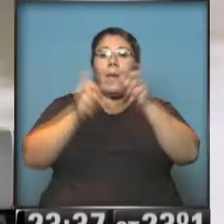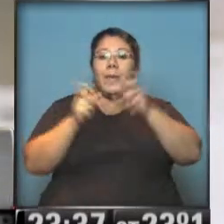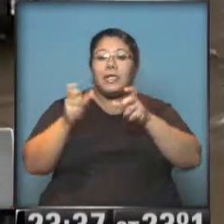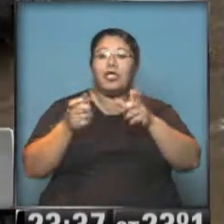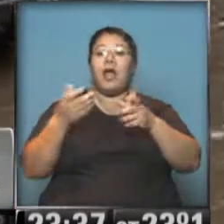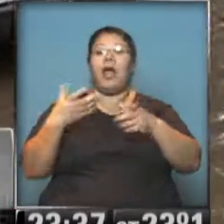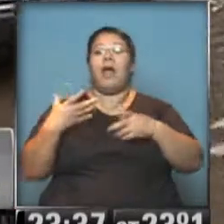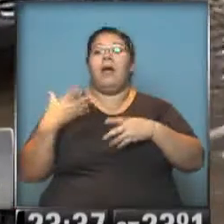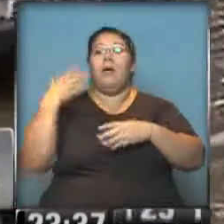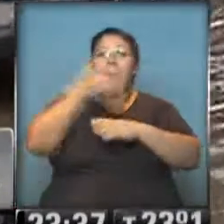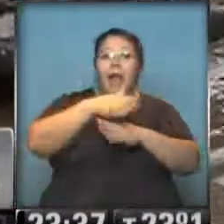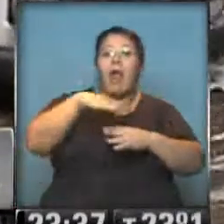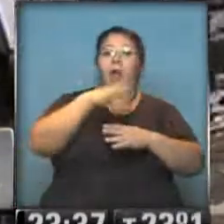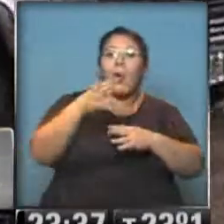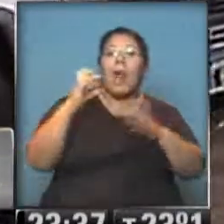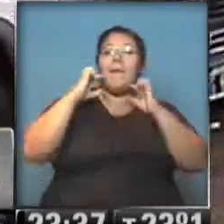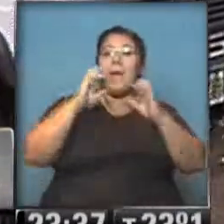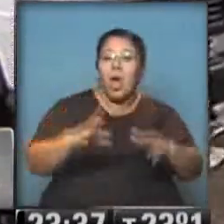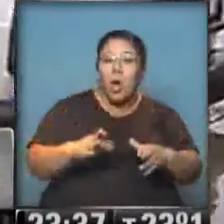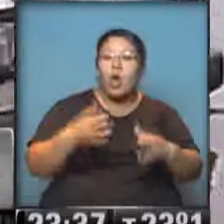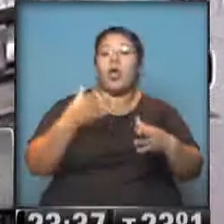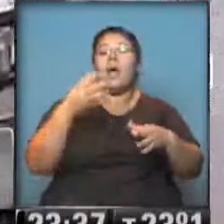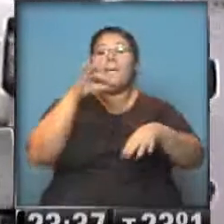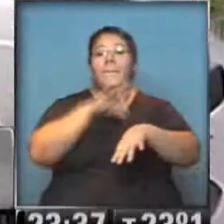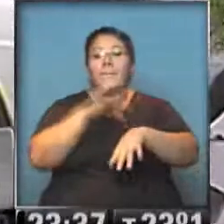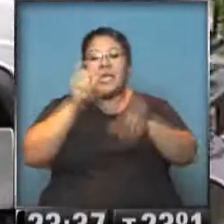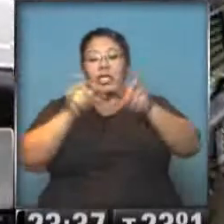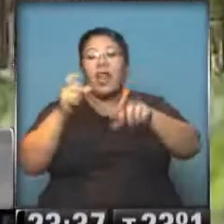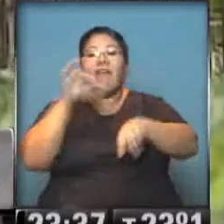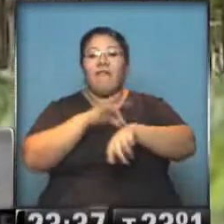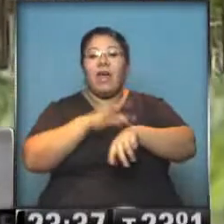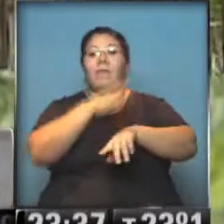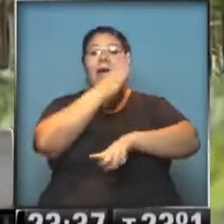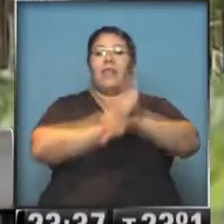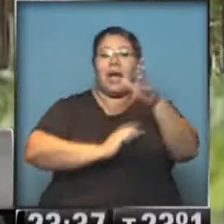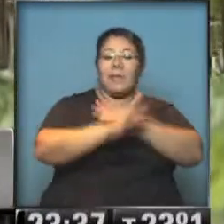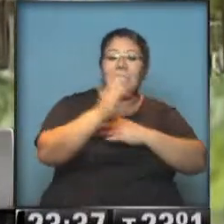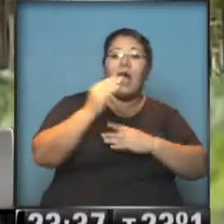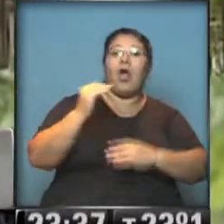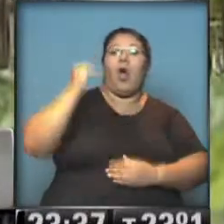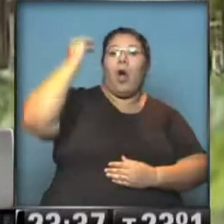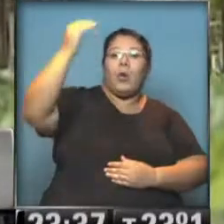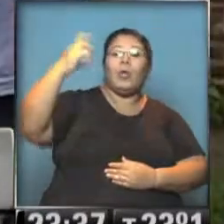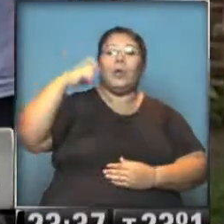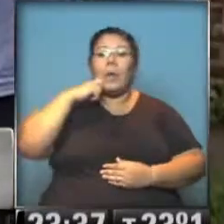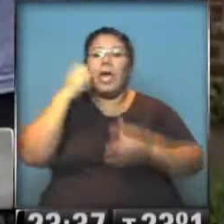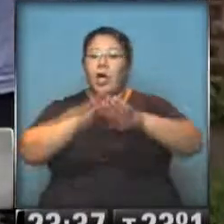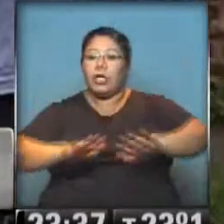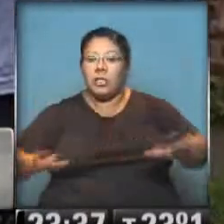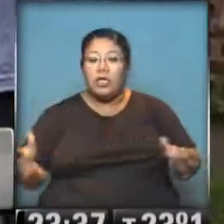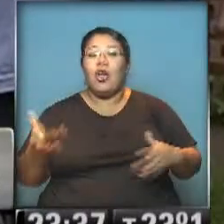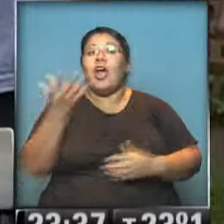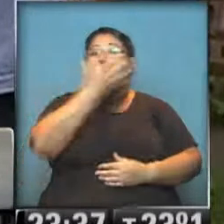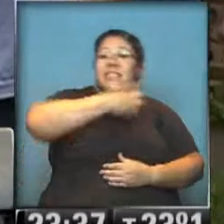puede entrar, ni ninguna institución, a sacar personas enfermas, personas con discapacidad, adultos, niños, y llevarlo hasta ese